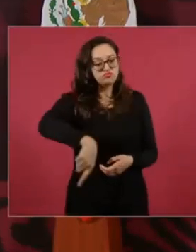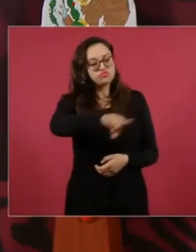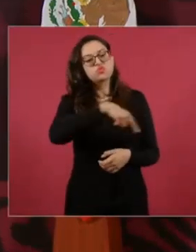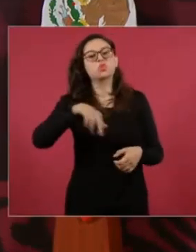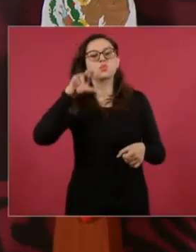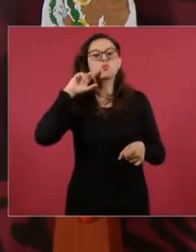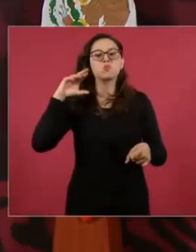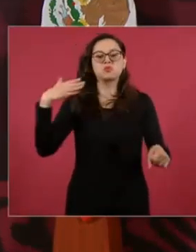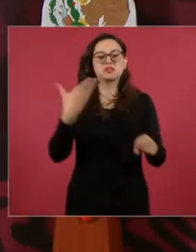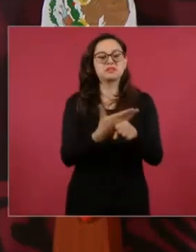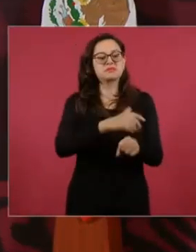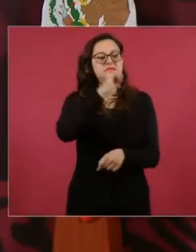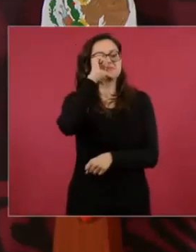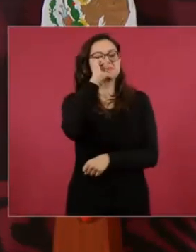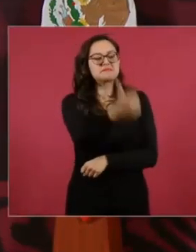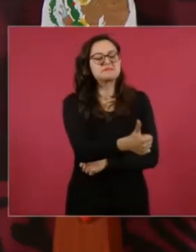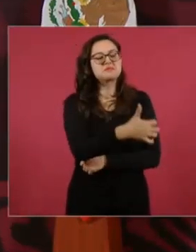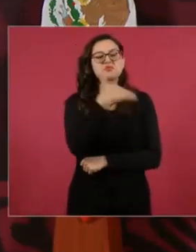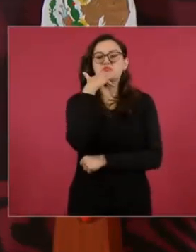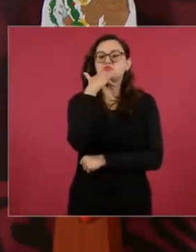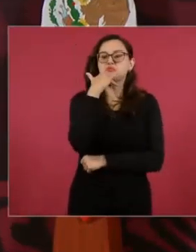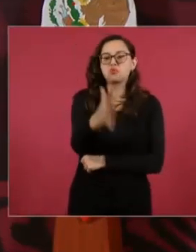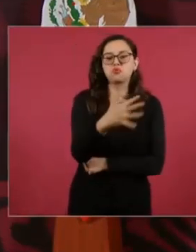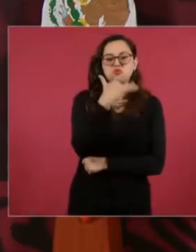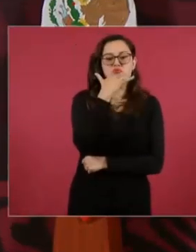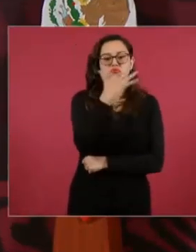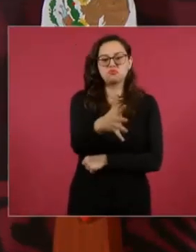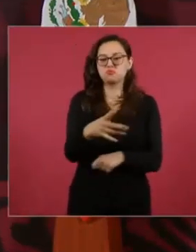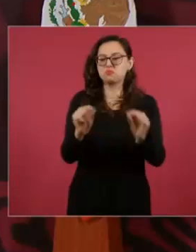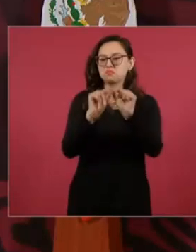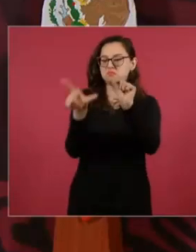No les importaba el país.